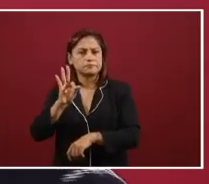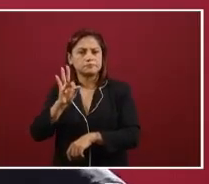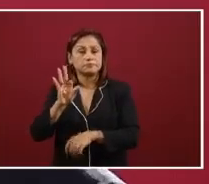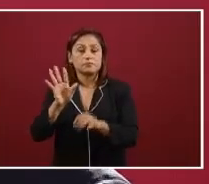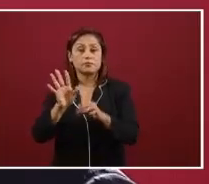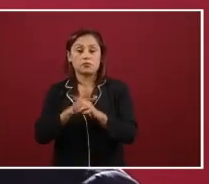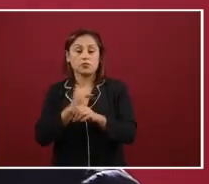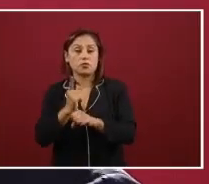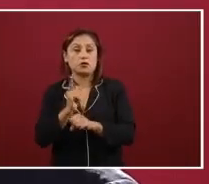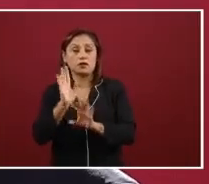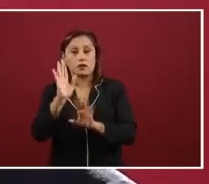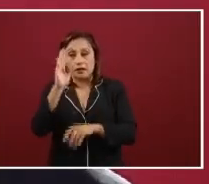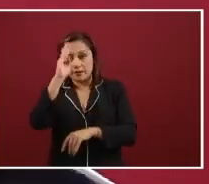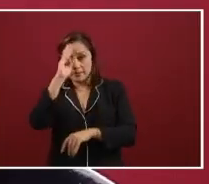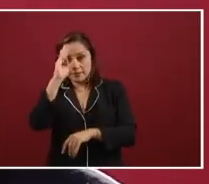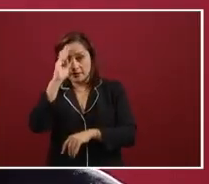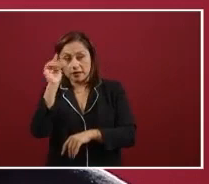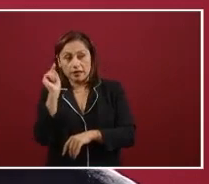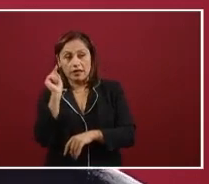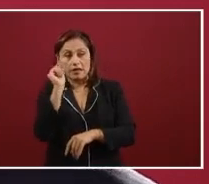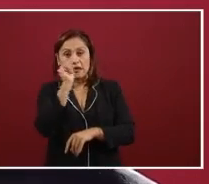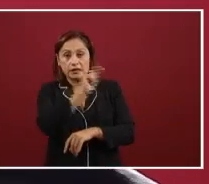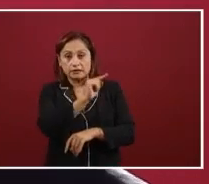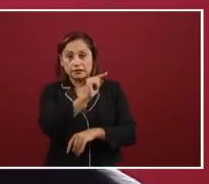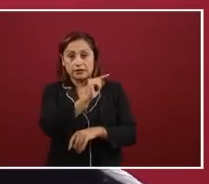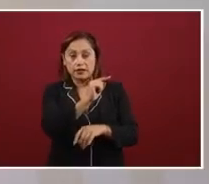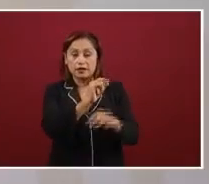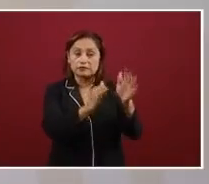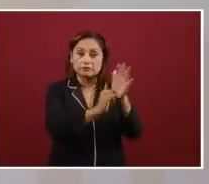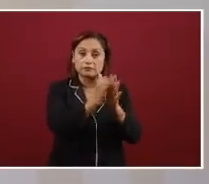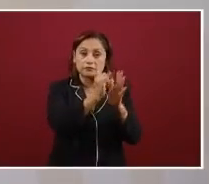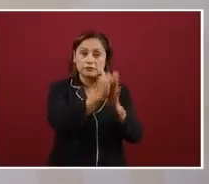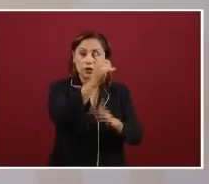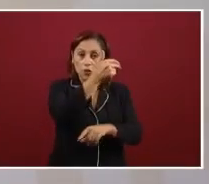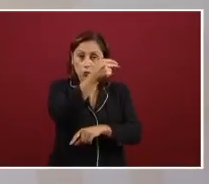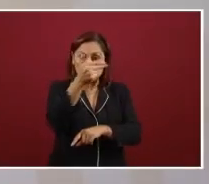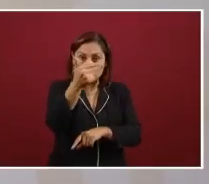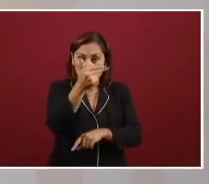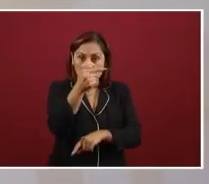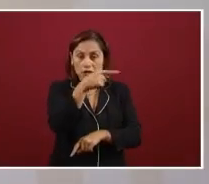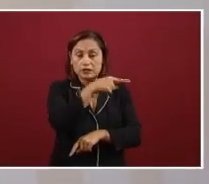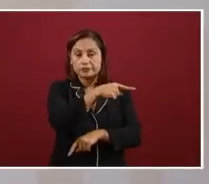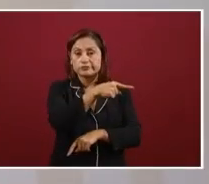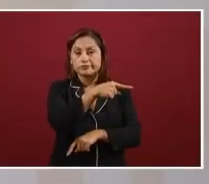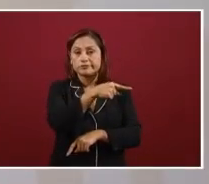contemplando incluso, en algunos casos, la construcción de hoteles,